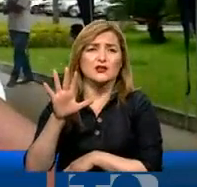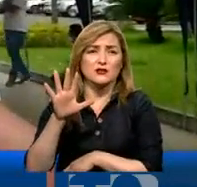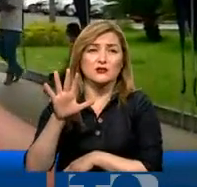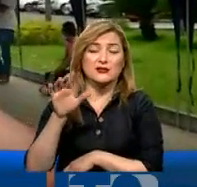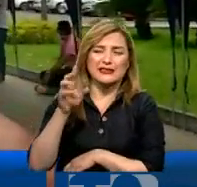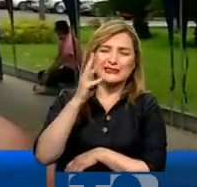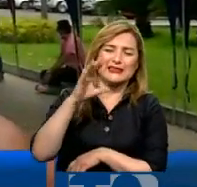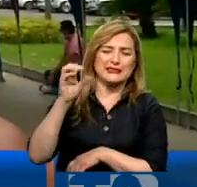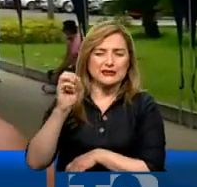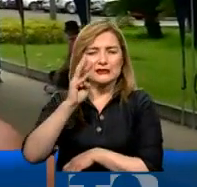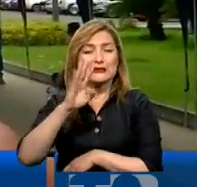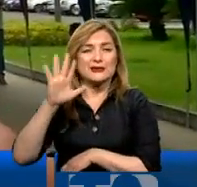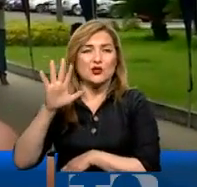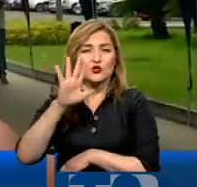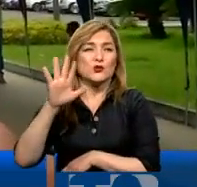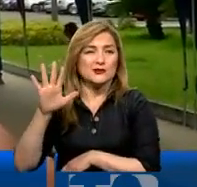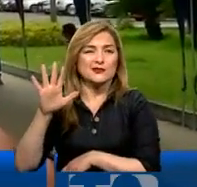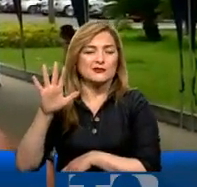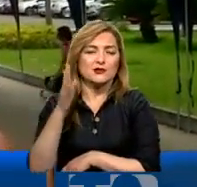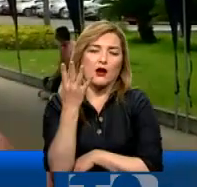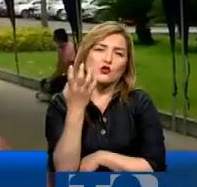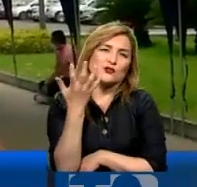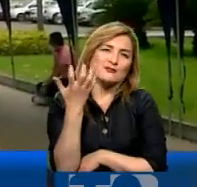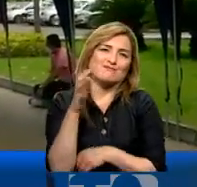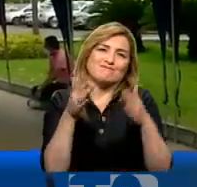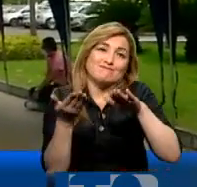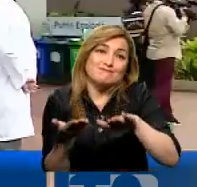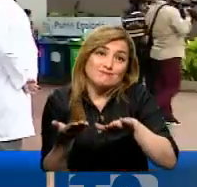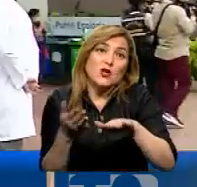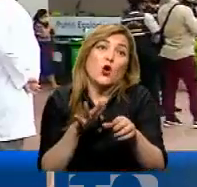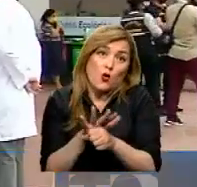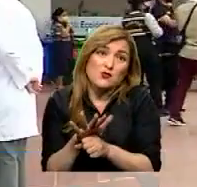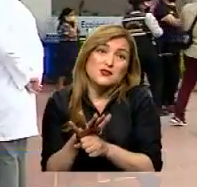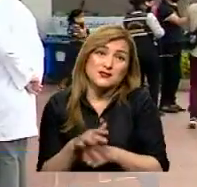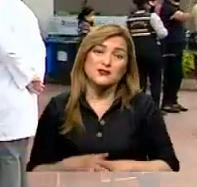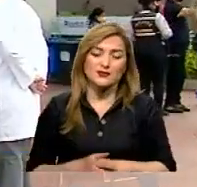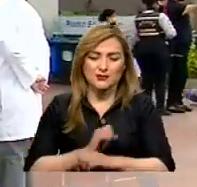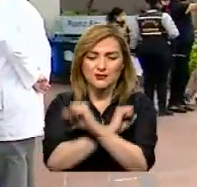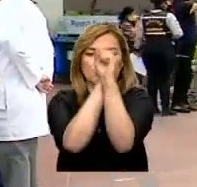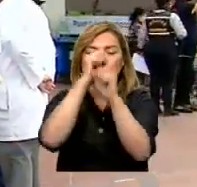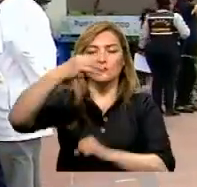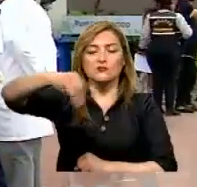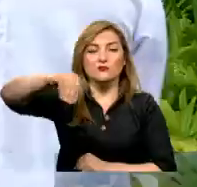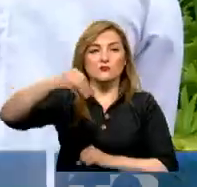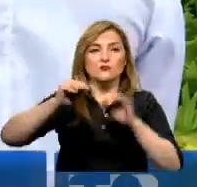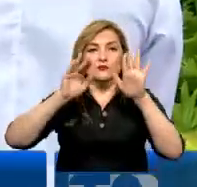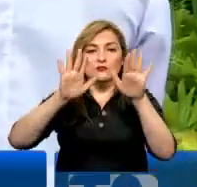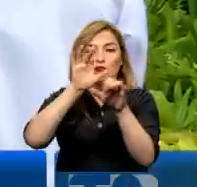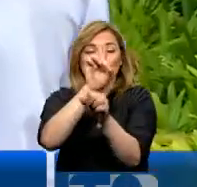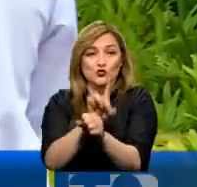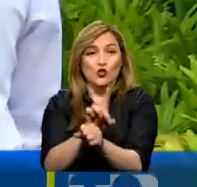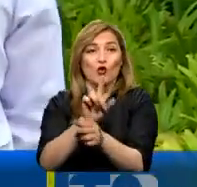esos 60, 65, 55, hay 14 o 15 que fallecieron por COVID. La mañana de este miércoles, 10 médicos